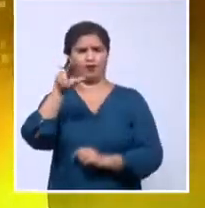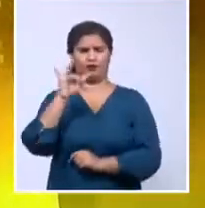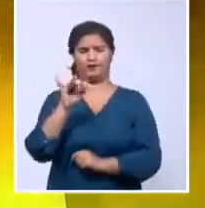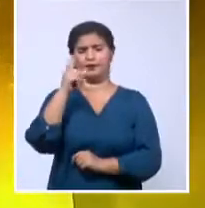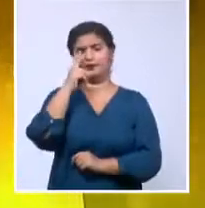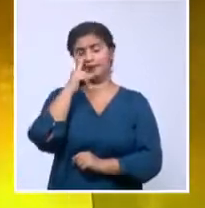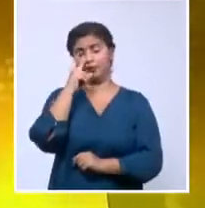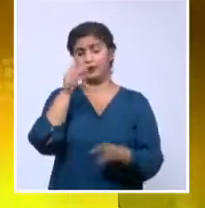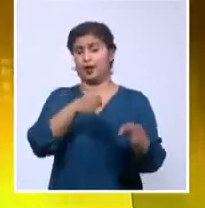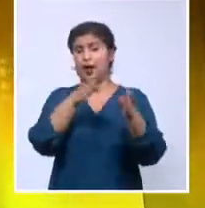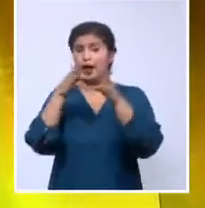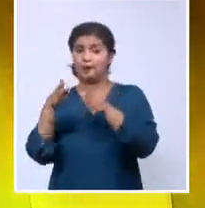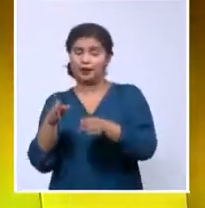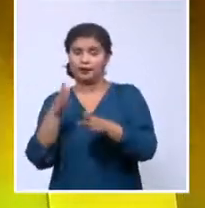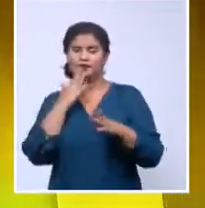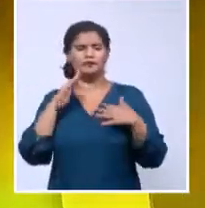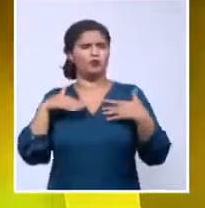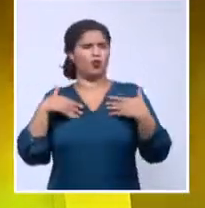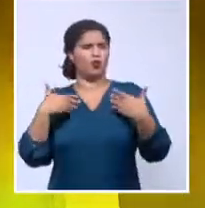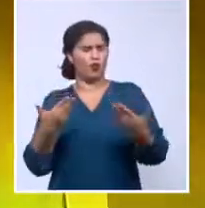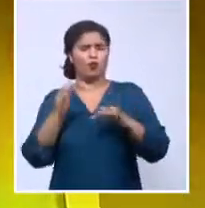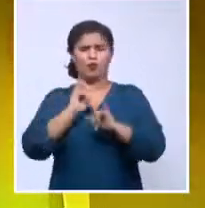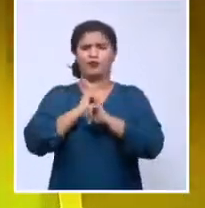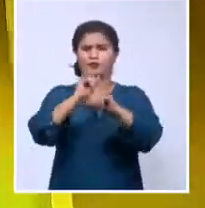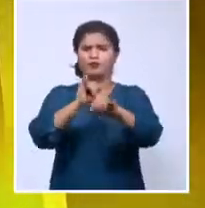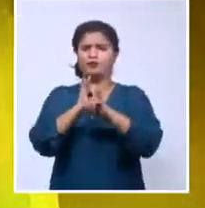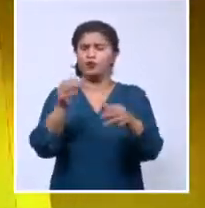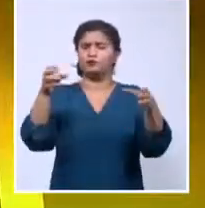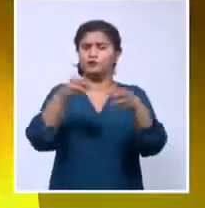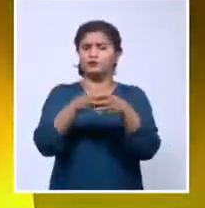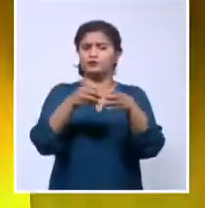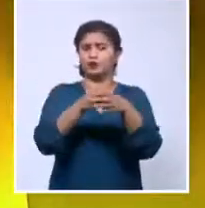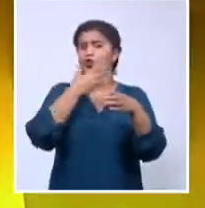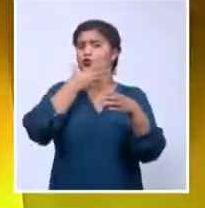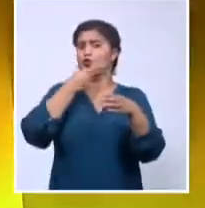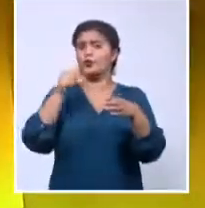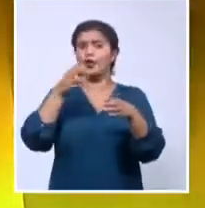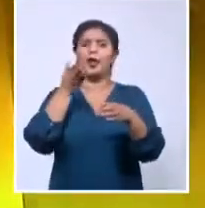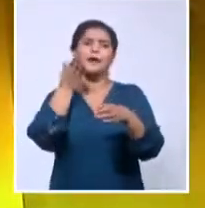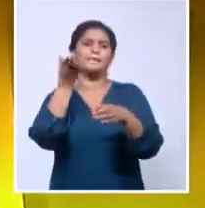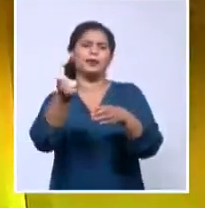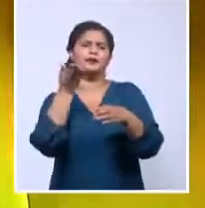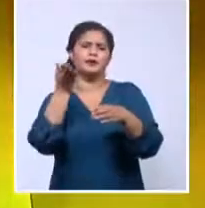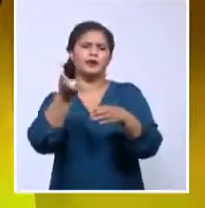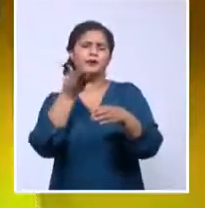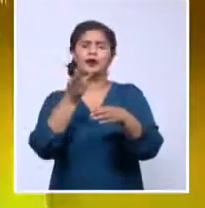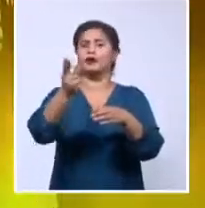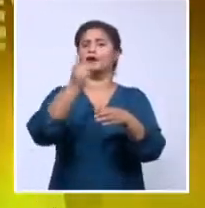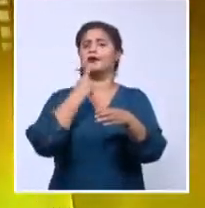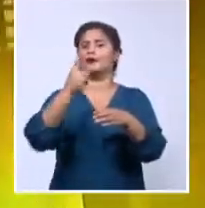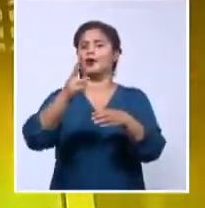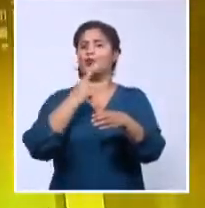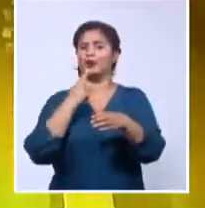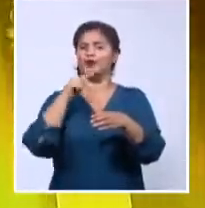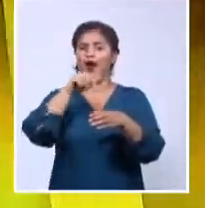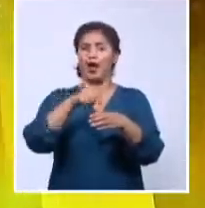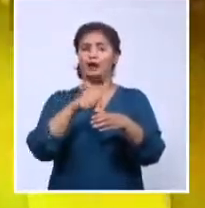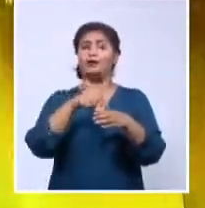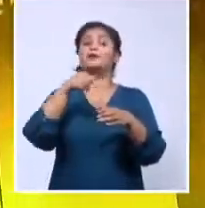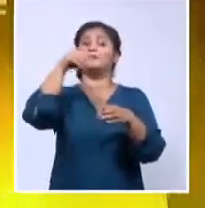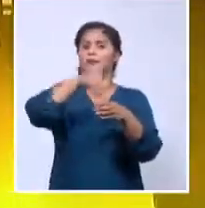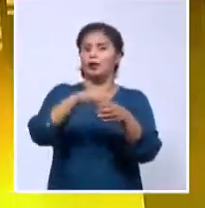a decirse en las redes que un grupo de jóvenes estaban allí, que reclamaban, que pedían ser oídos? Bueno, pues se sumaron más,